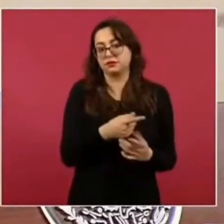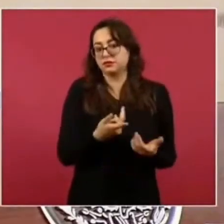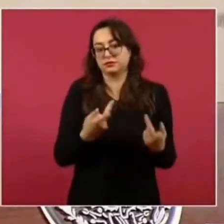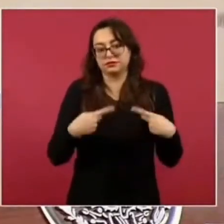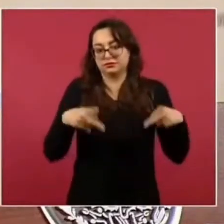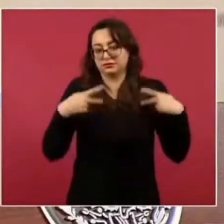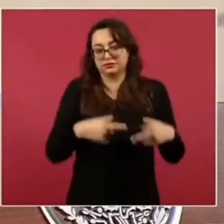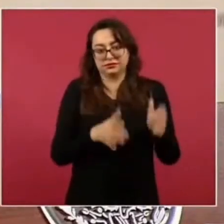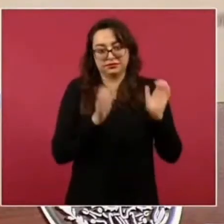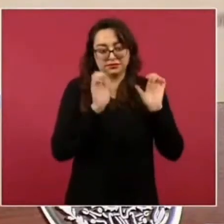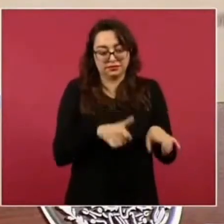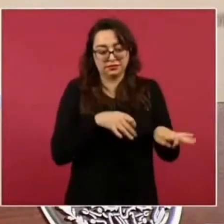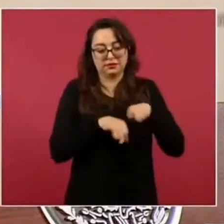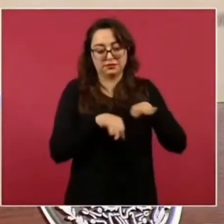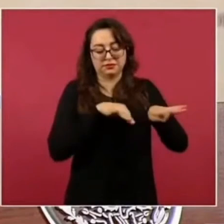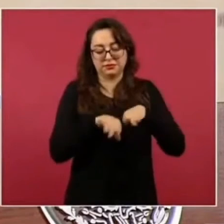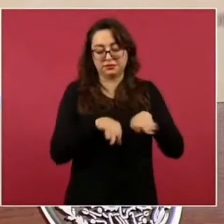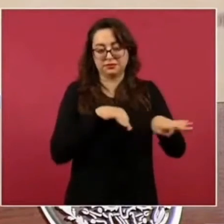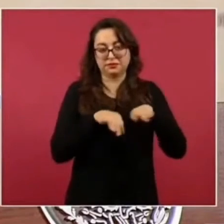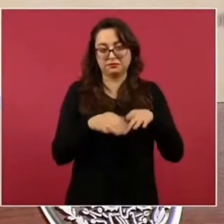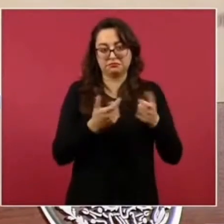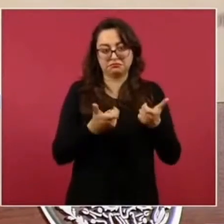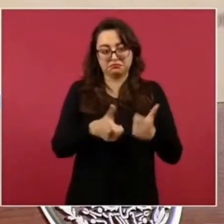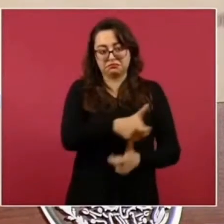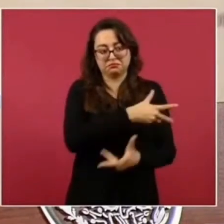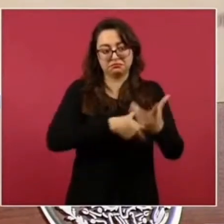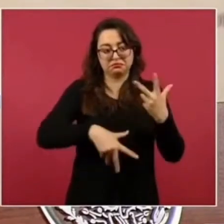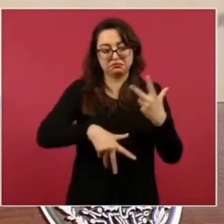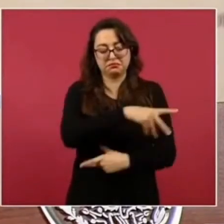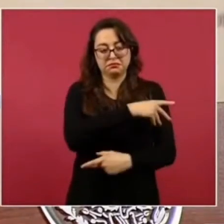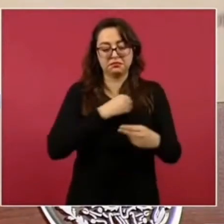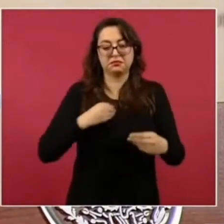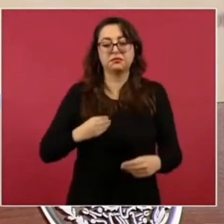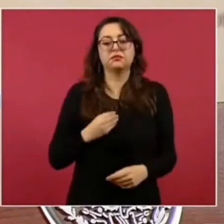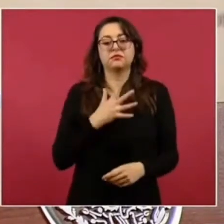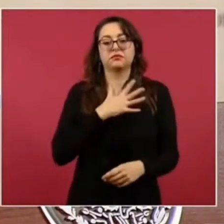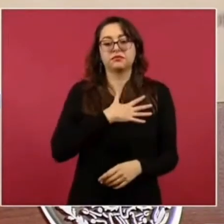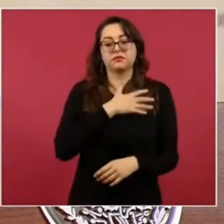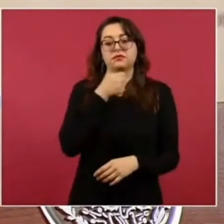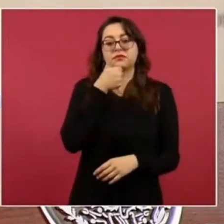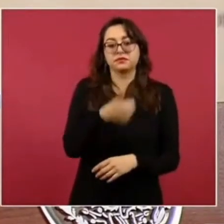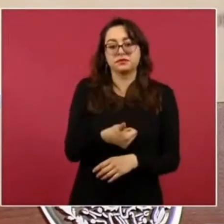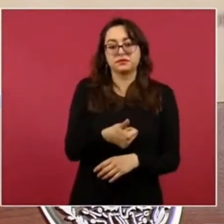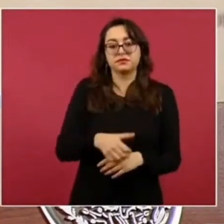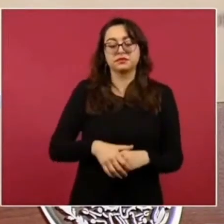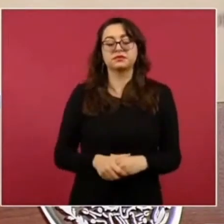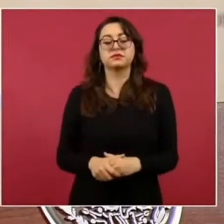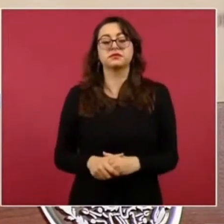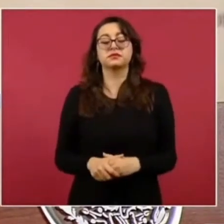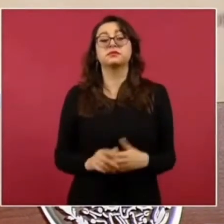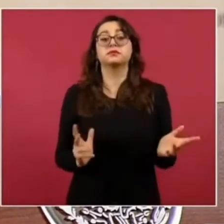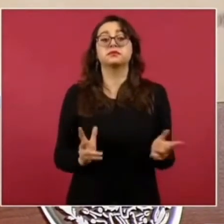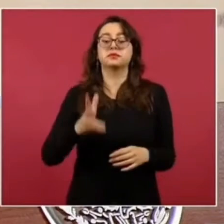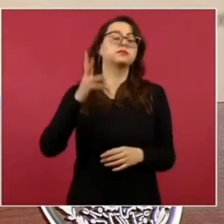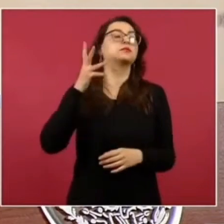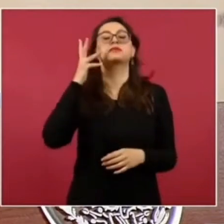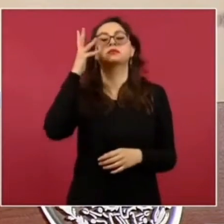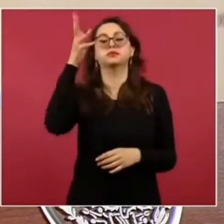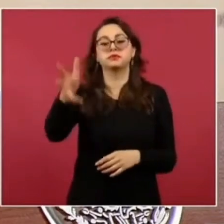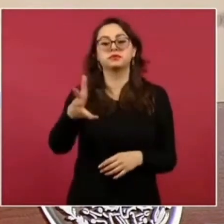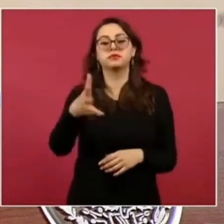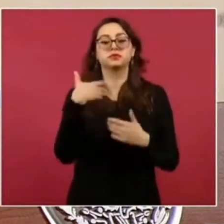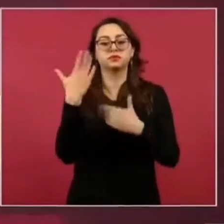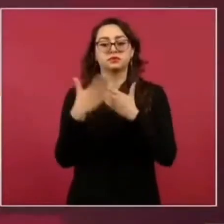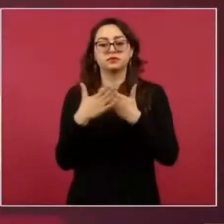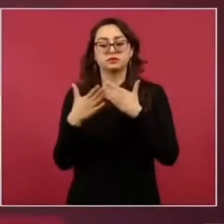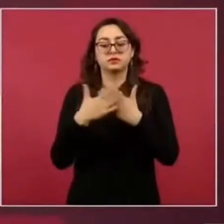empleos y genera bienestar. Y luego, pues ya los próximos gobiernos pues van a